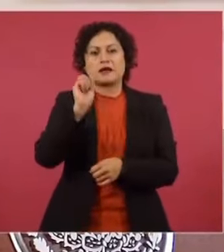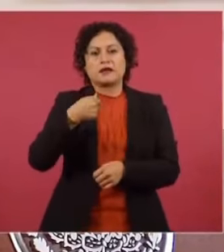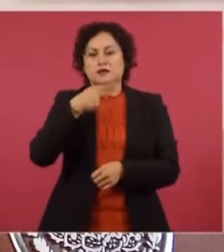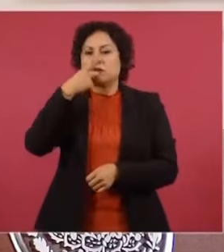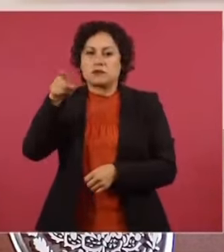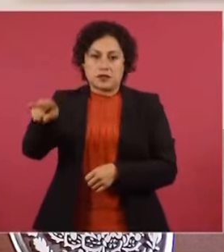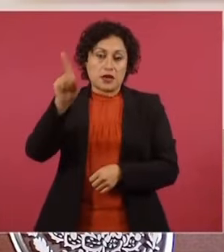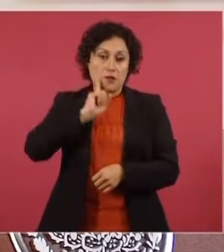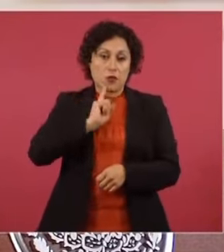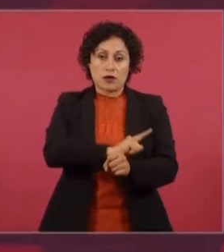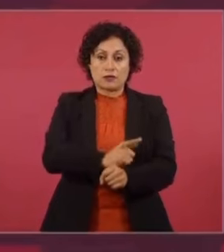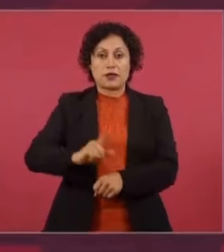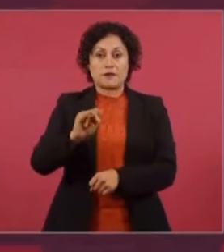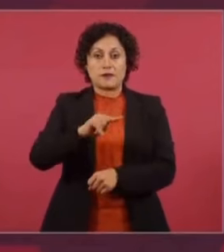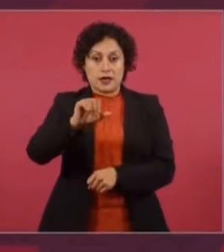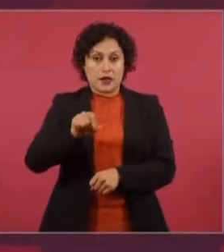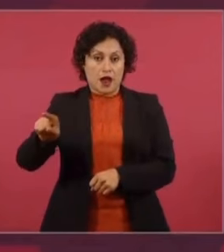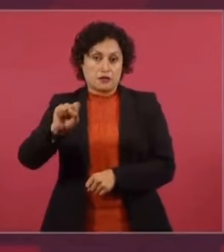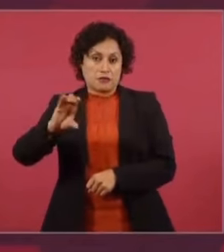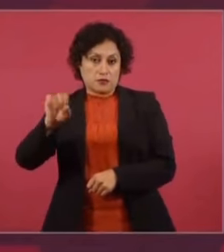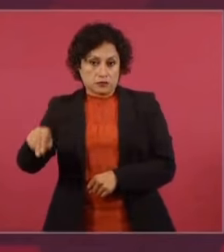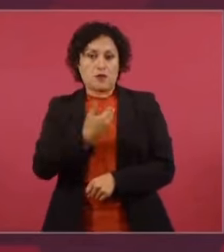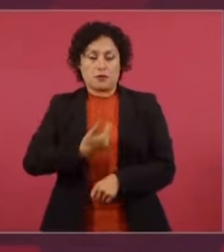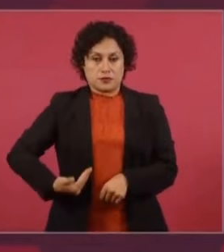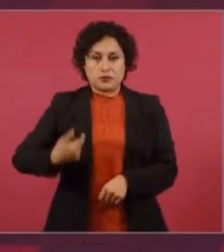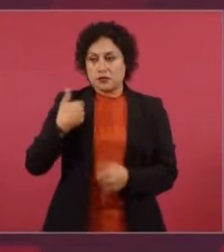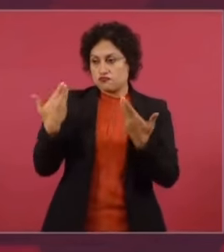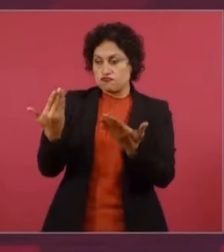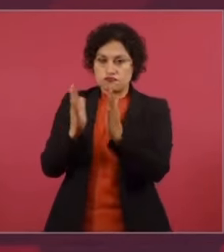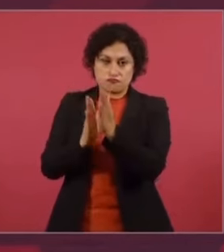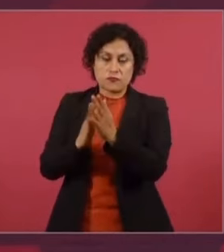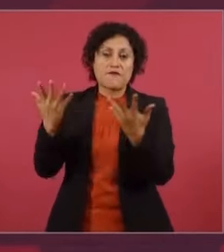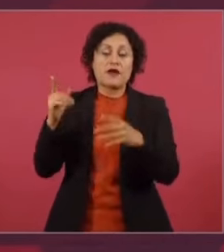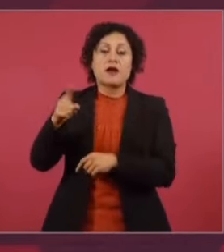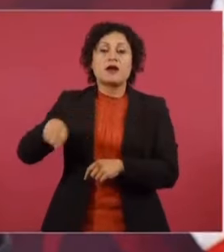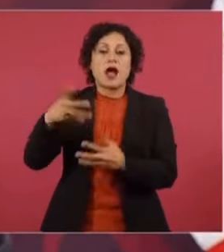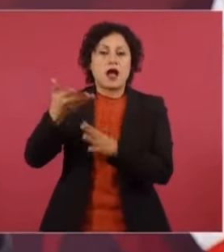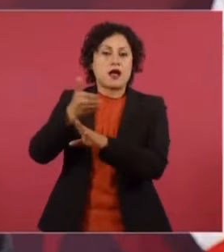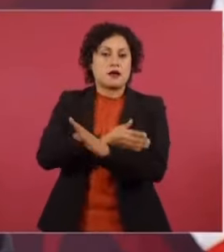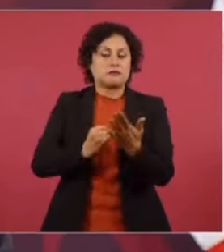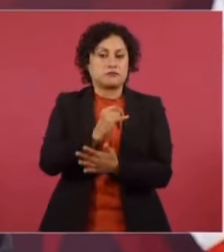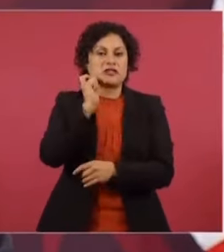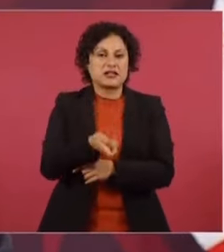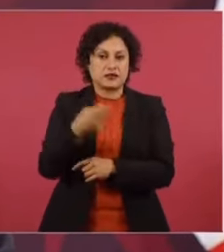la señora licenciada Piña, haya tomado la iniciativa de